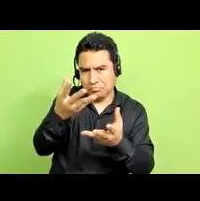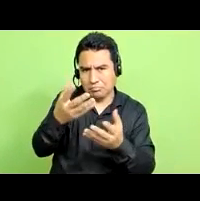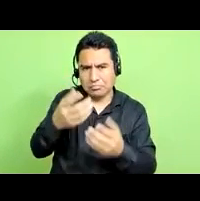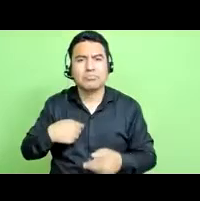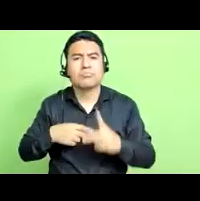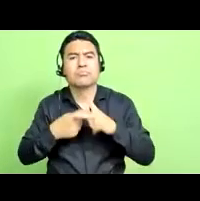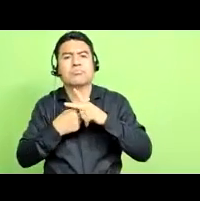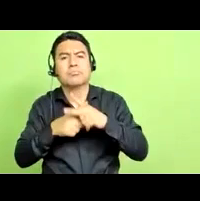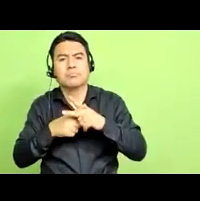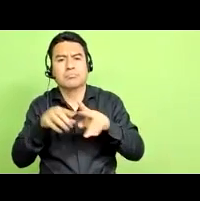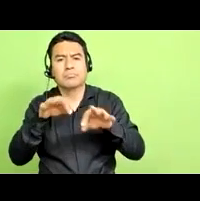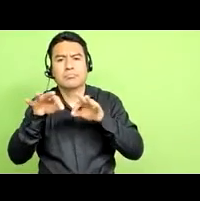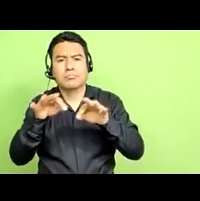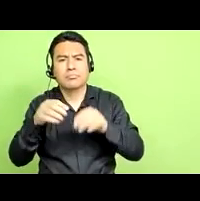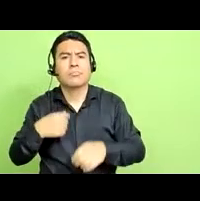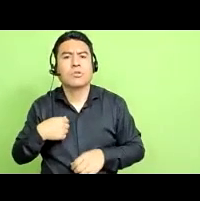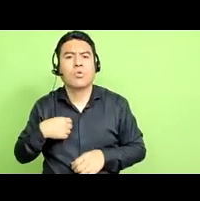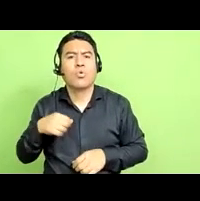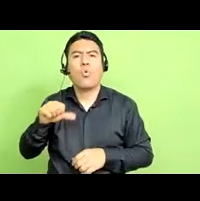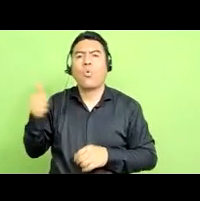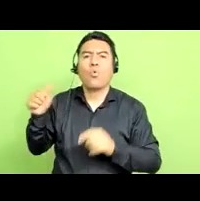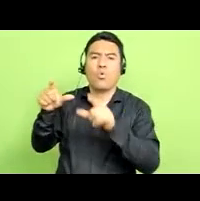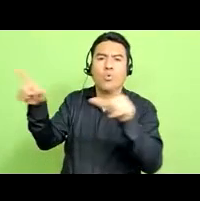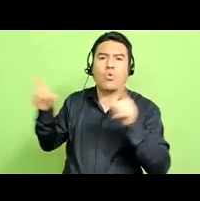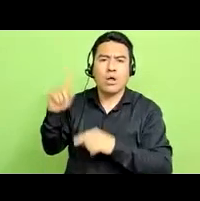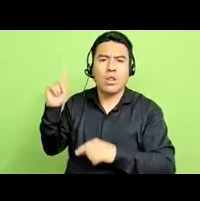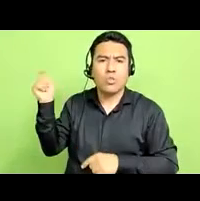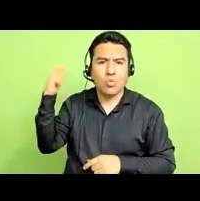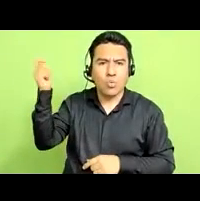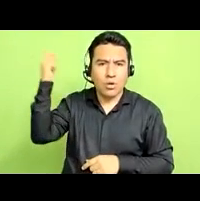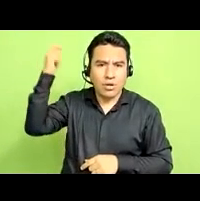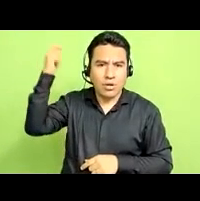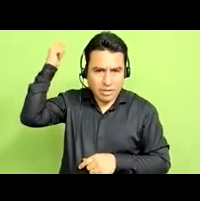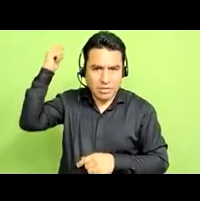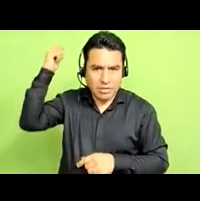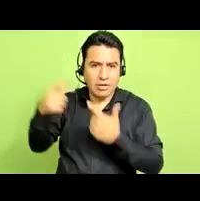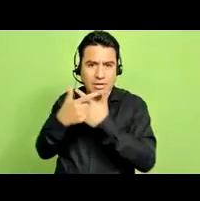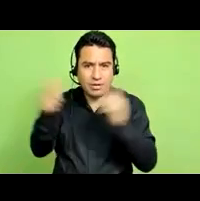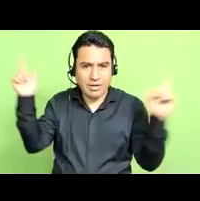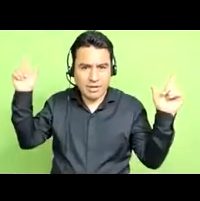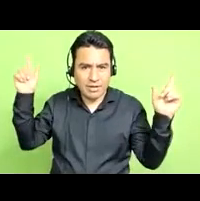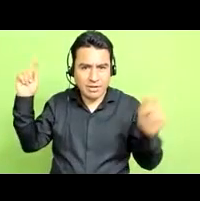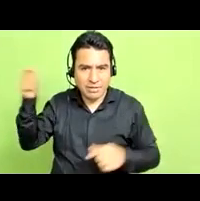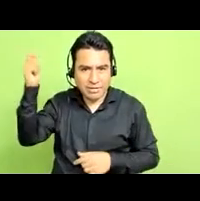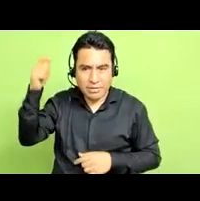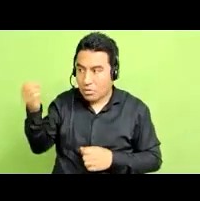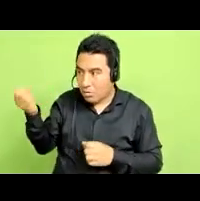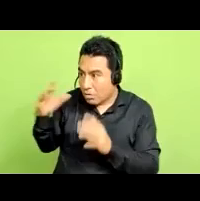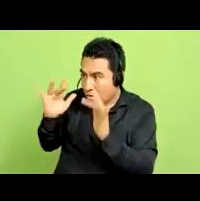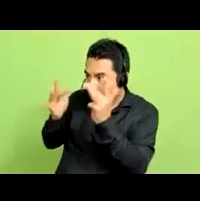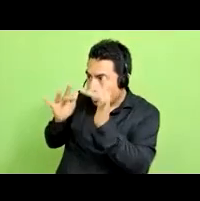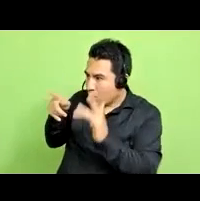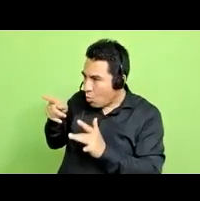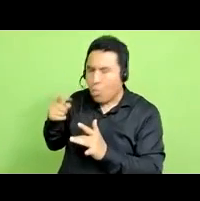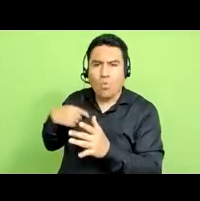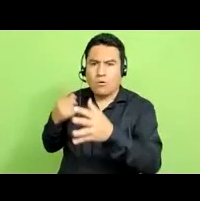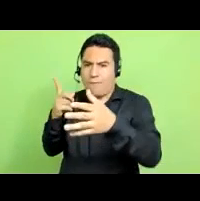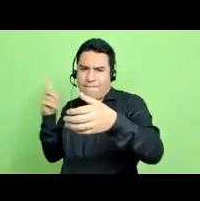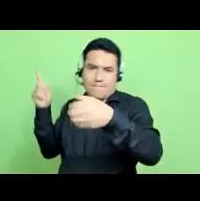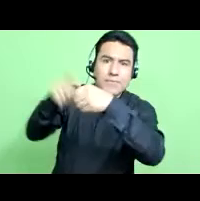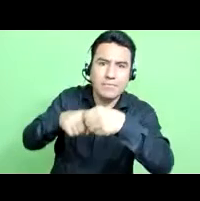pertenezco en realidad a otra zona en trujillo en la departamento de la libertad pero me quedé por redes rápido y dije no puedo esperar